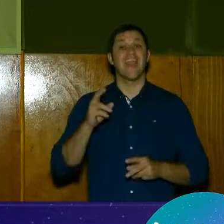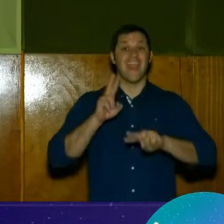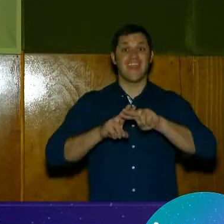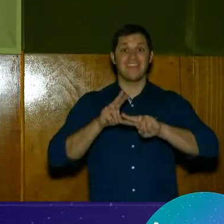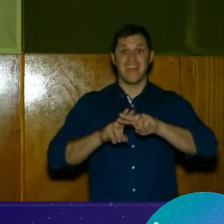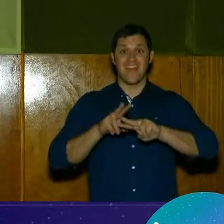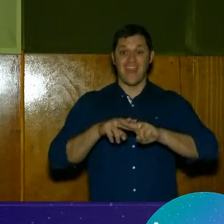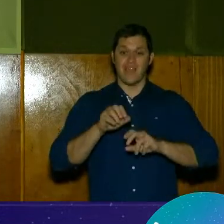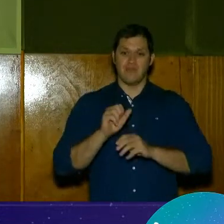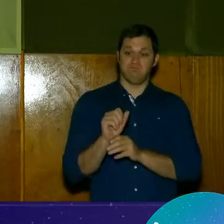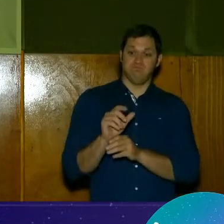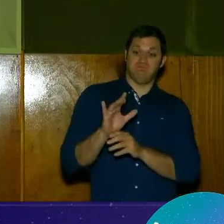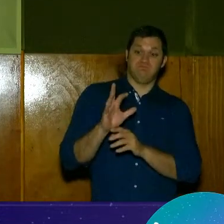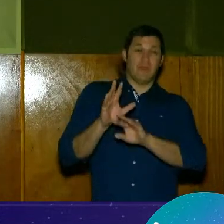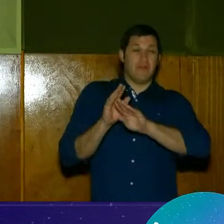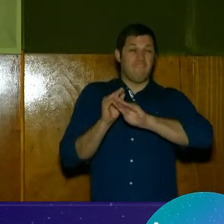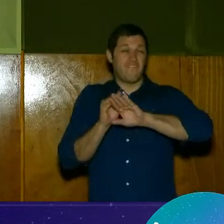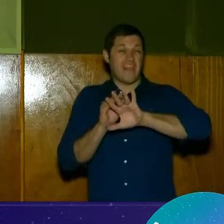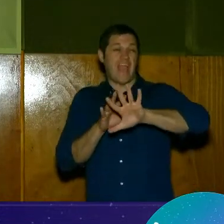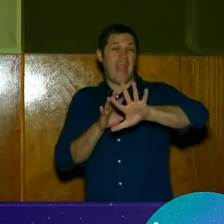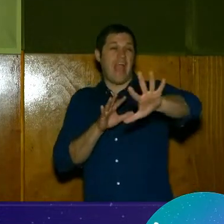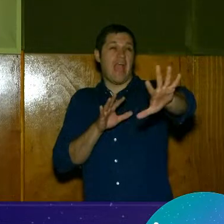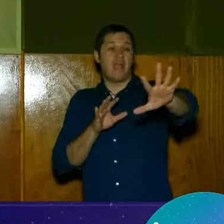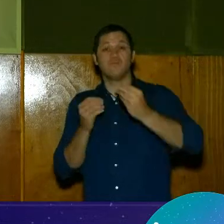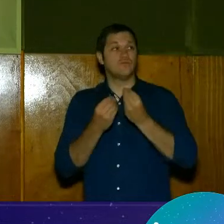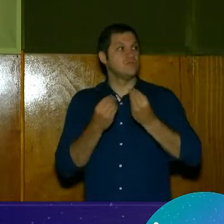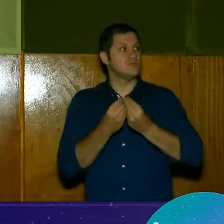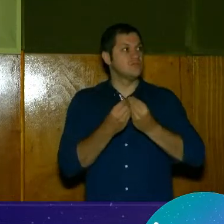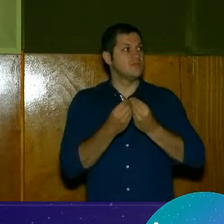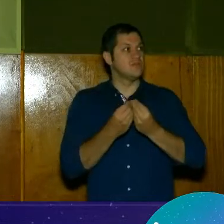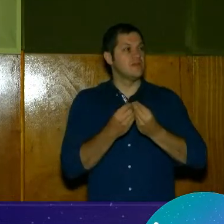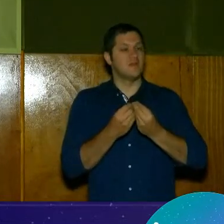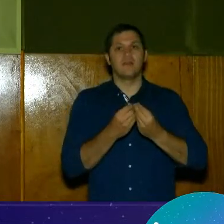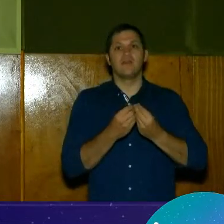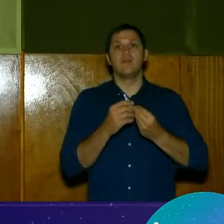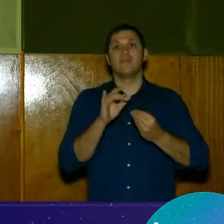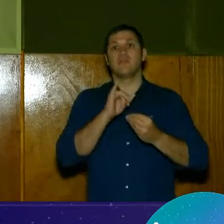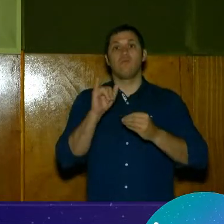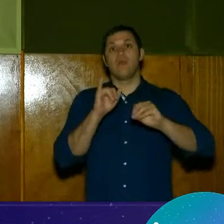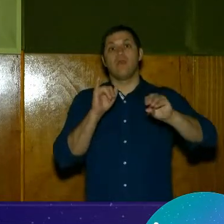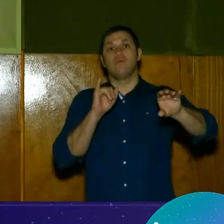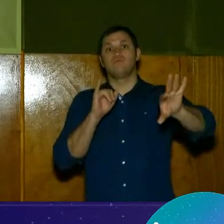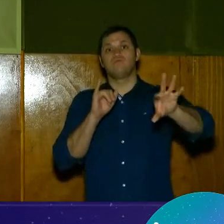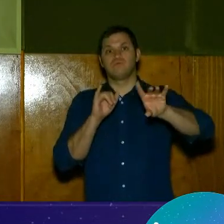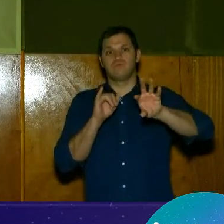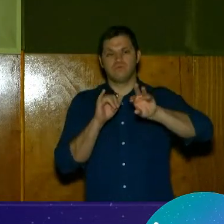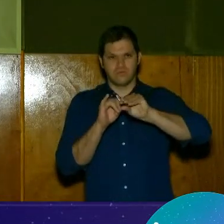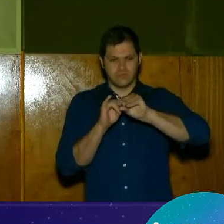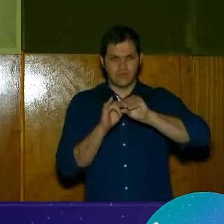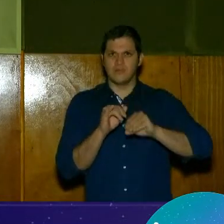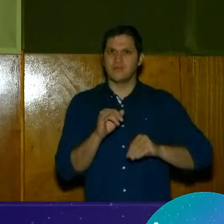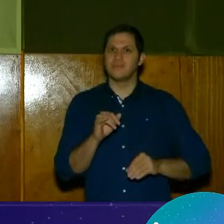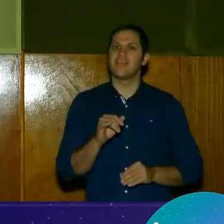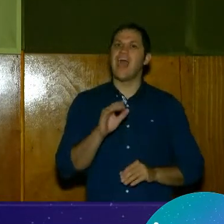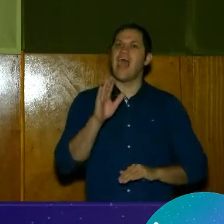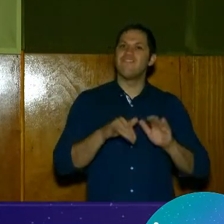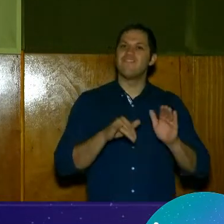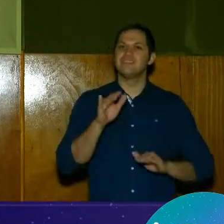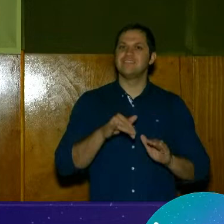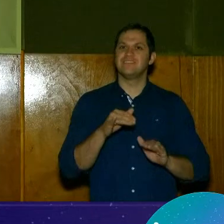baja su luz de una forma muy regular y ella se dio cuenta que ese tipo de estrellas cuando brillaban mucho se